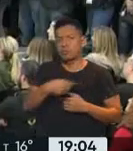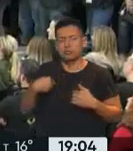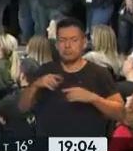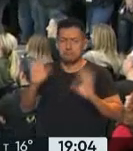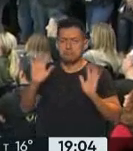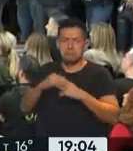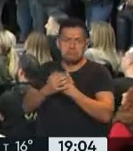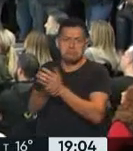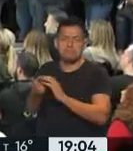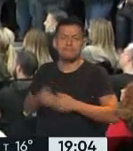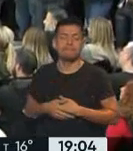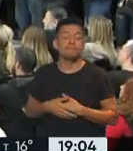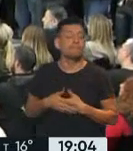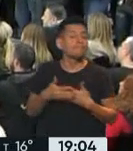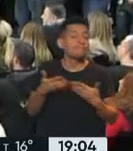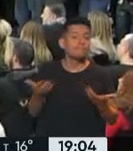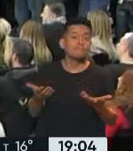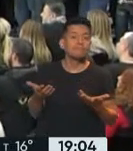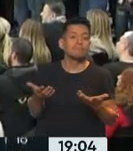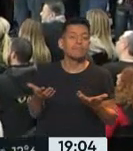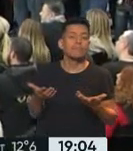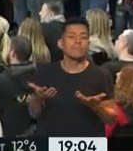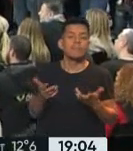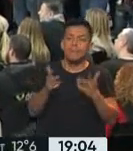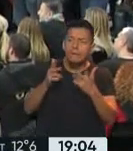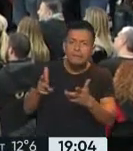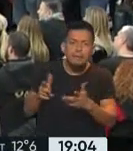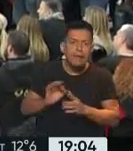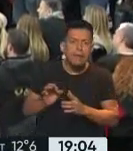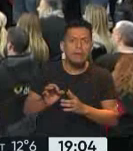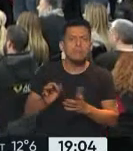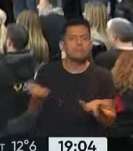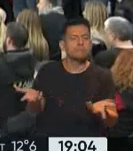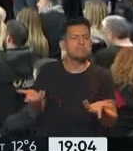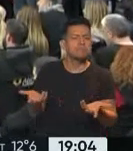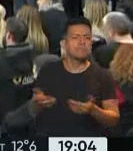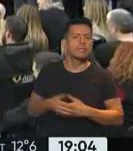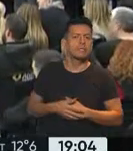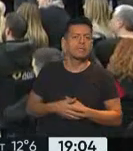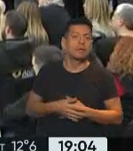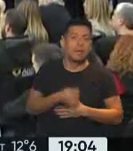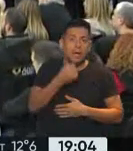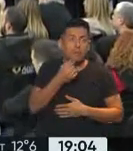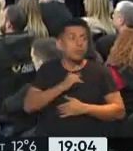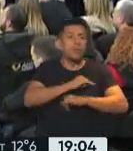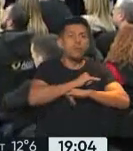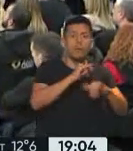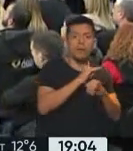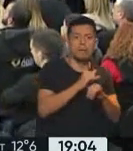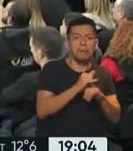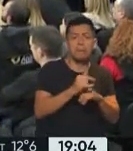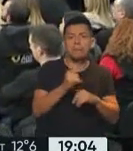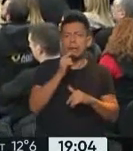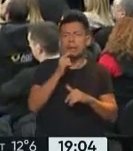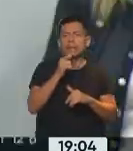Y de repente nos encontramos que tampoco pareciera que se les puede decir nada. Que si uno cuenta estas cosas pareciera que fuera una